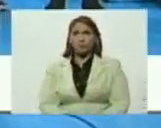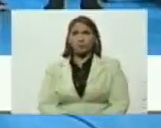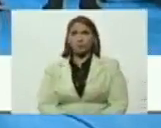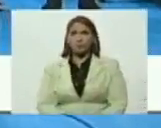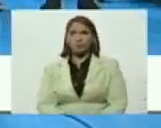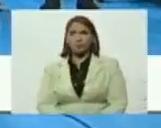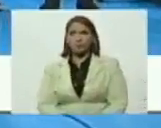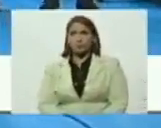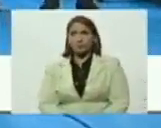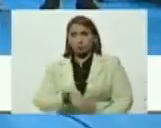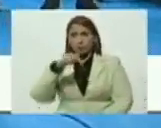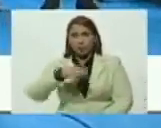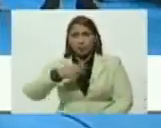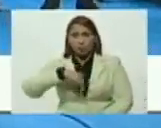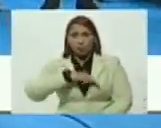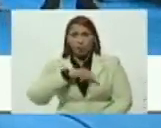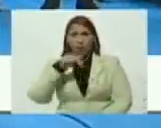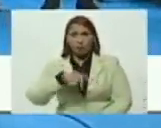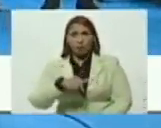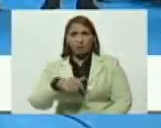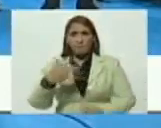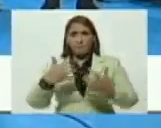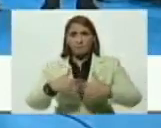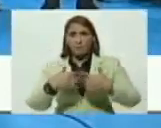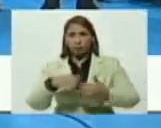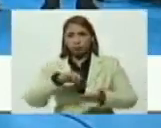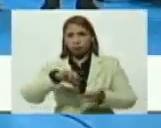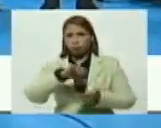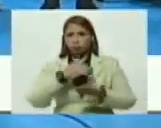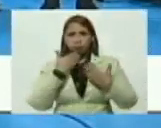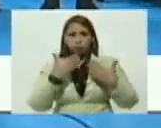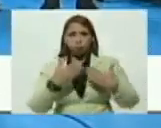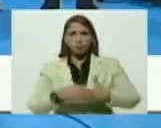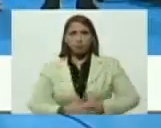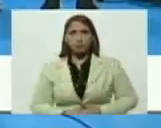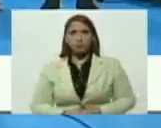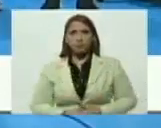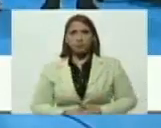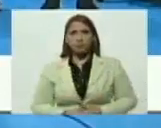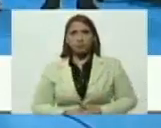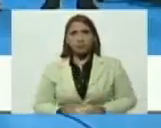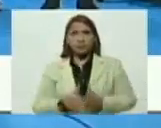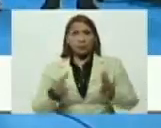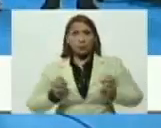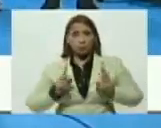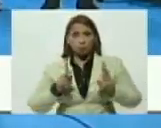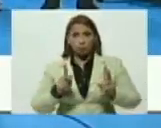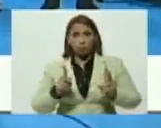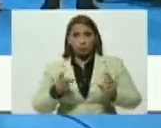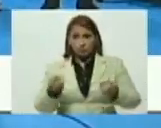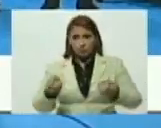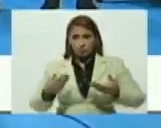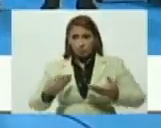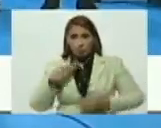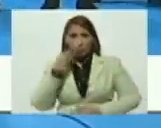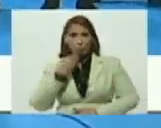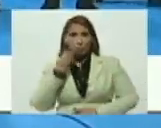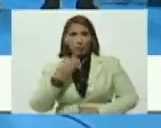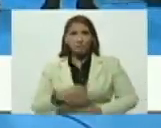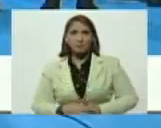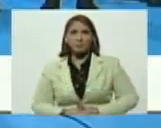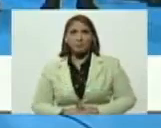noches. Aquí estamos en Industrias Diana y le agradecemos por esta gran oportunidad que nos da a los jóvenes